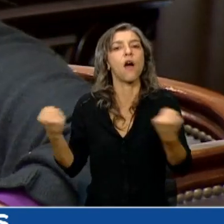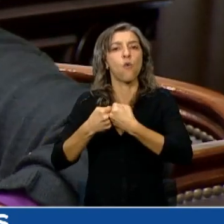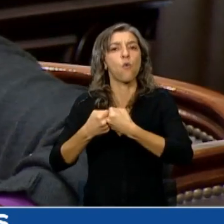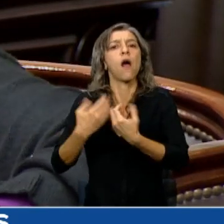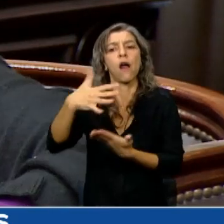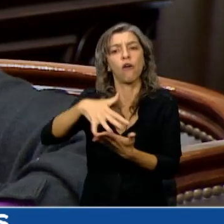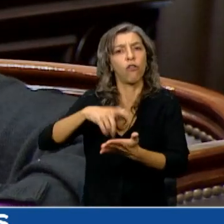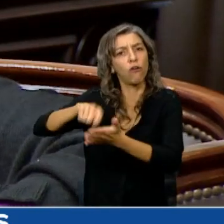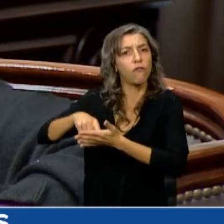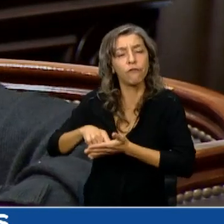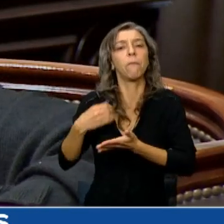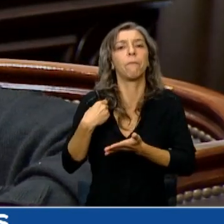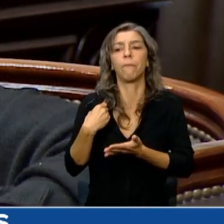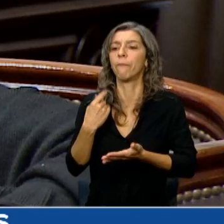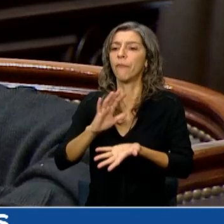la mujer,